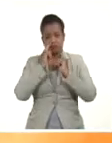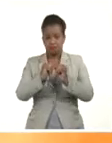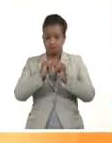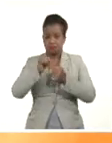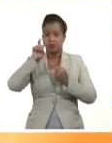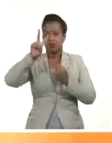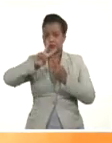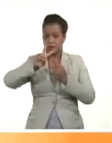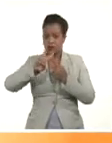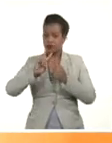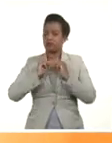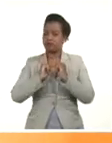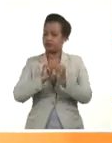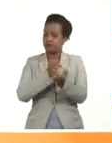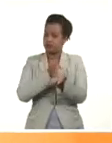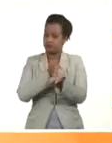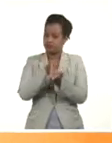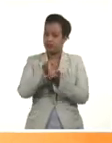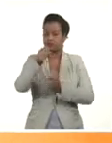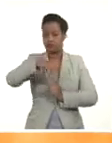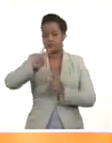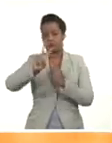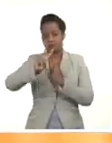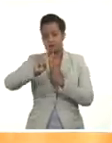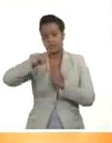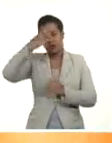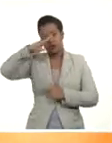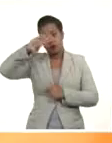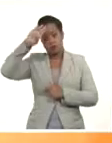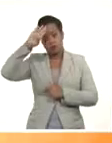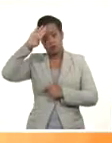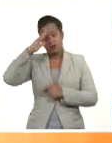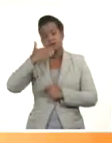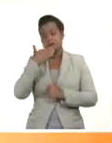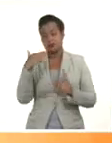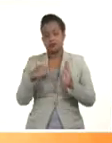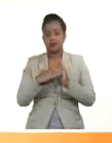nuestro sistema informativo de la televisión cubana. Muy buenas tardes para todos.